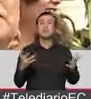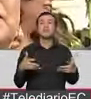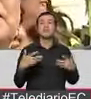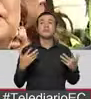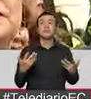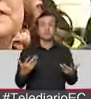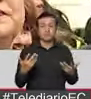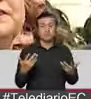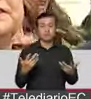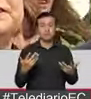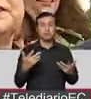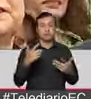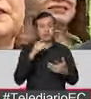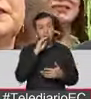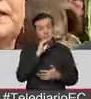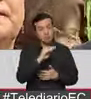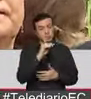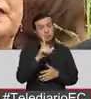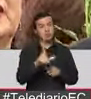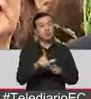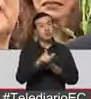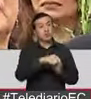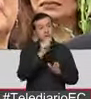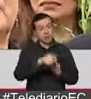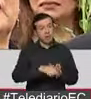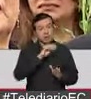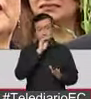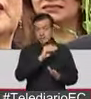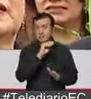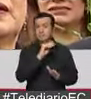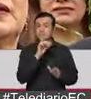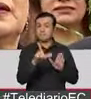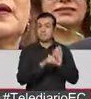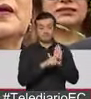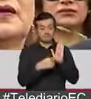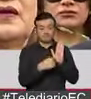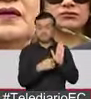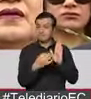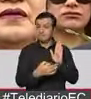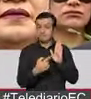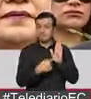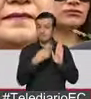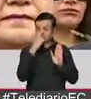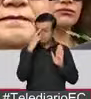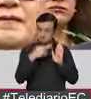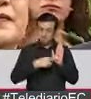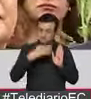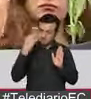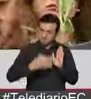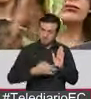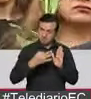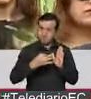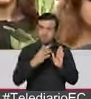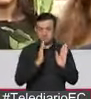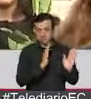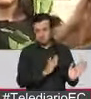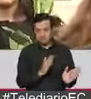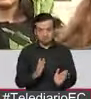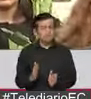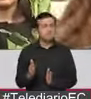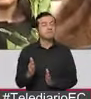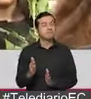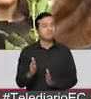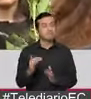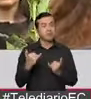fuerzas jurídicas de este país para que esas leyes sean revestidas sean bien ejecutadas porque